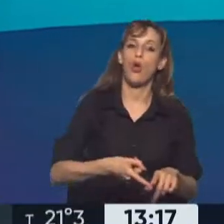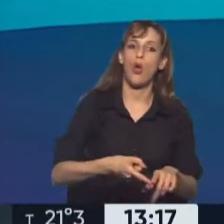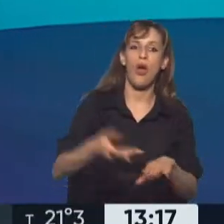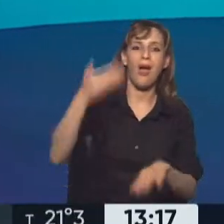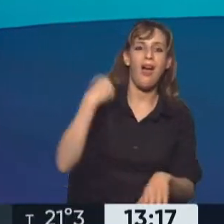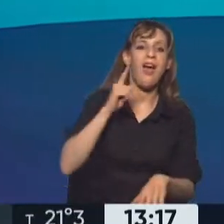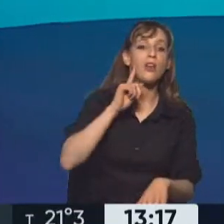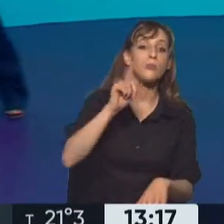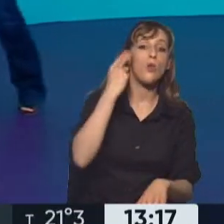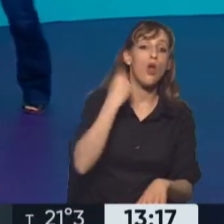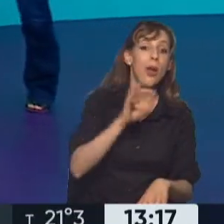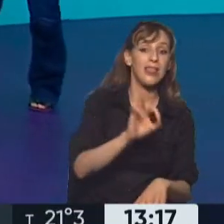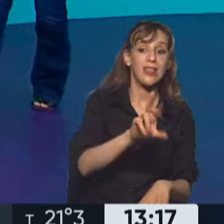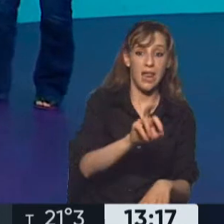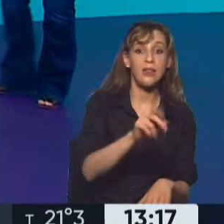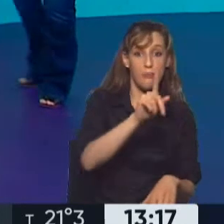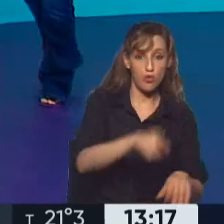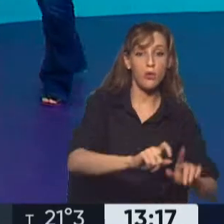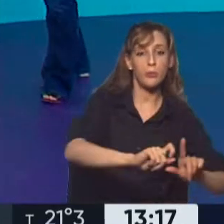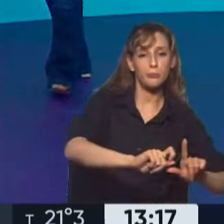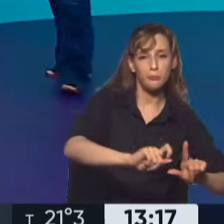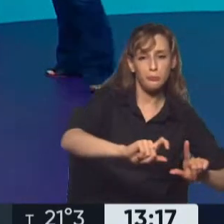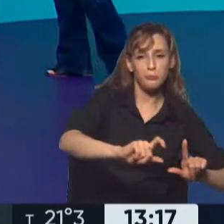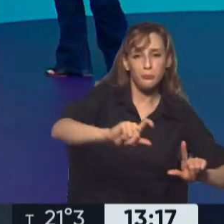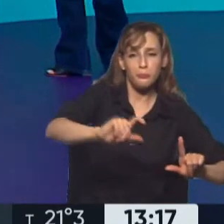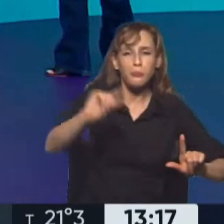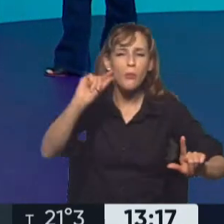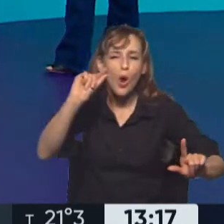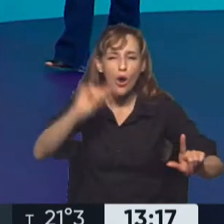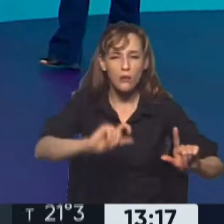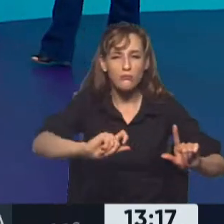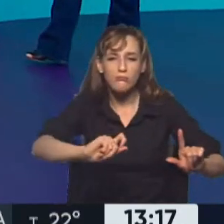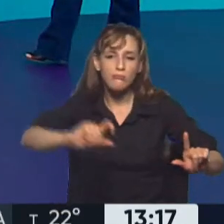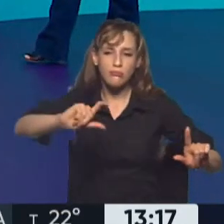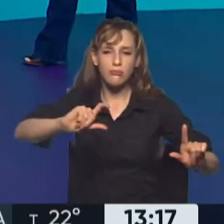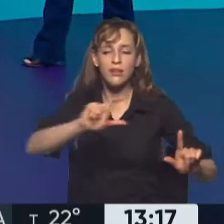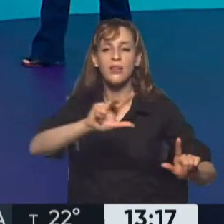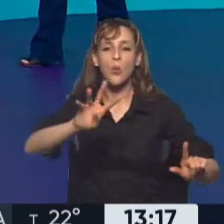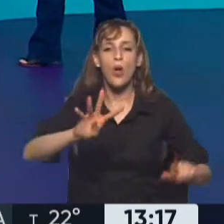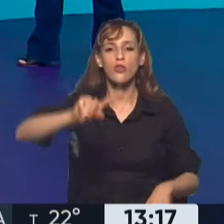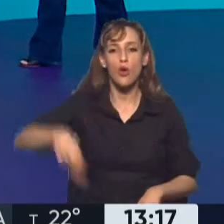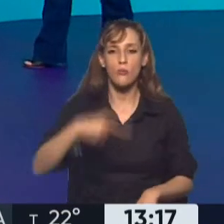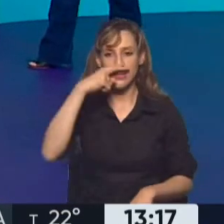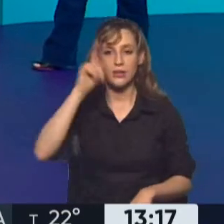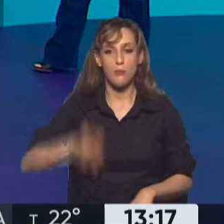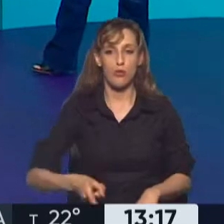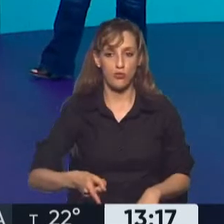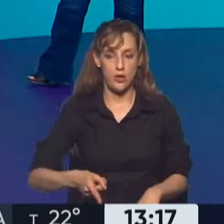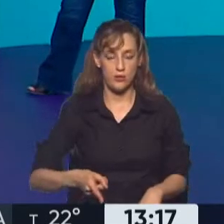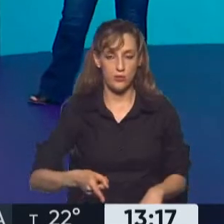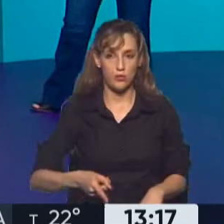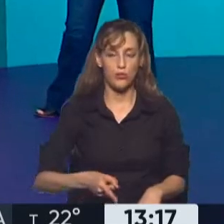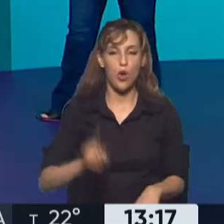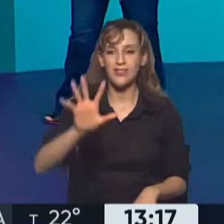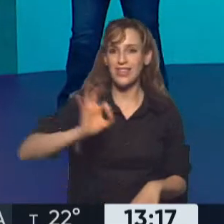en 1990, fue creciendo levemente y hoy llegamos a tener el 34,7% en el periodo de los